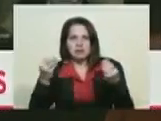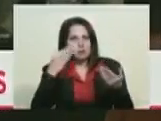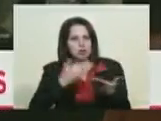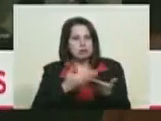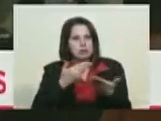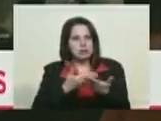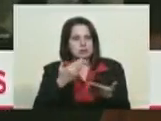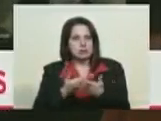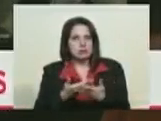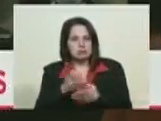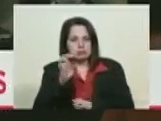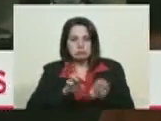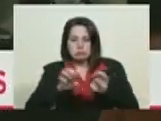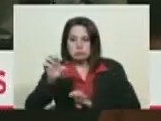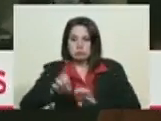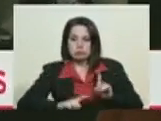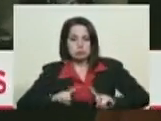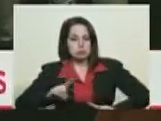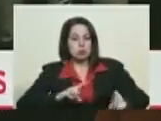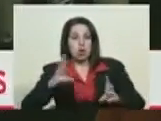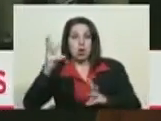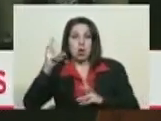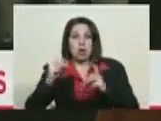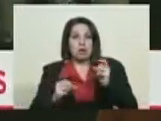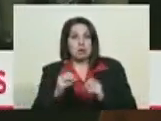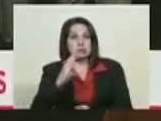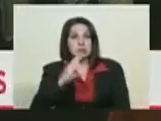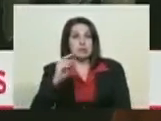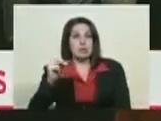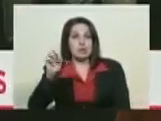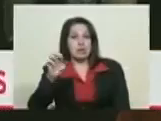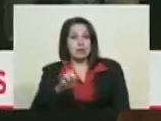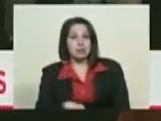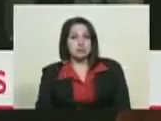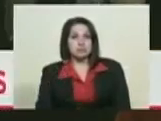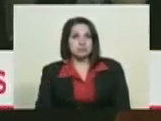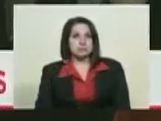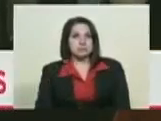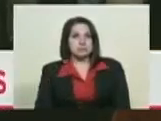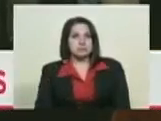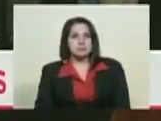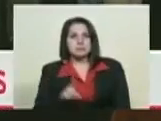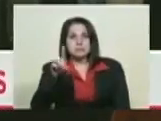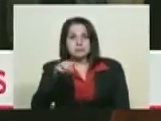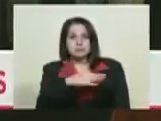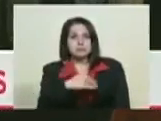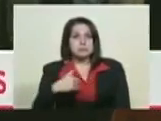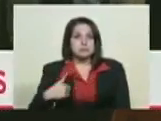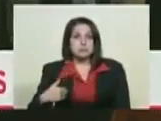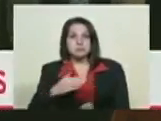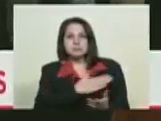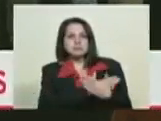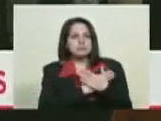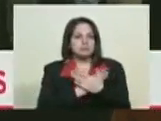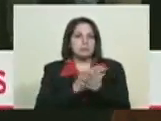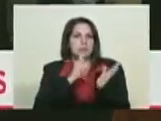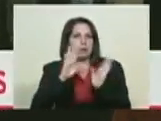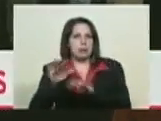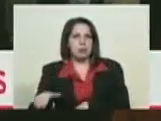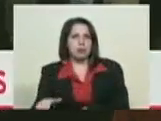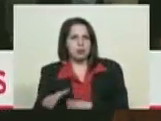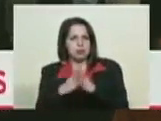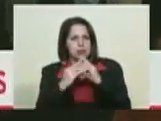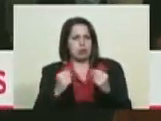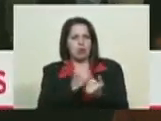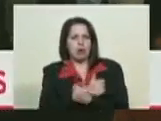testigos del Consejo Nacional Electoral. Y también quiero que le demos todo nuestro cariño,